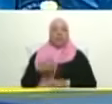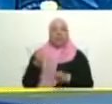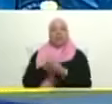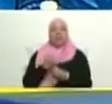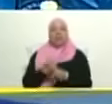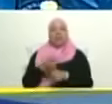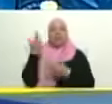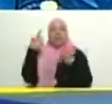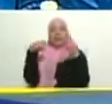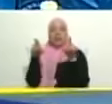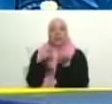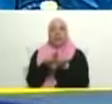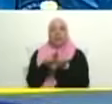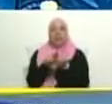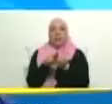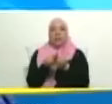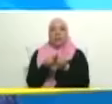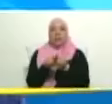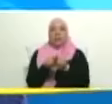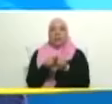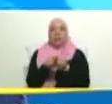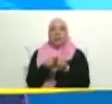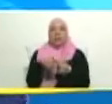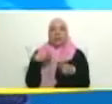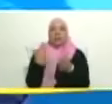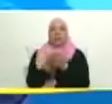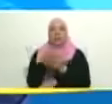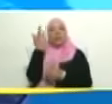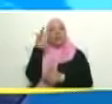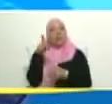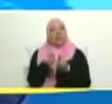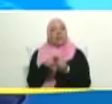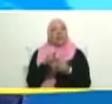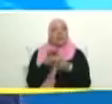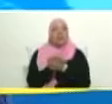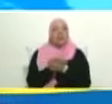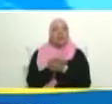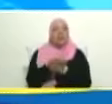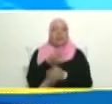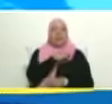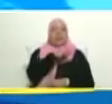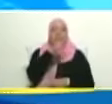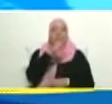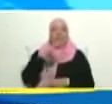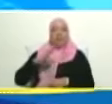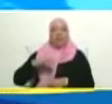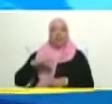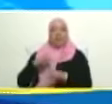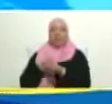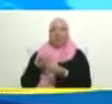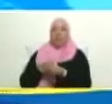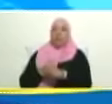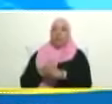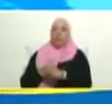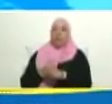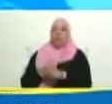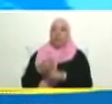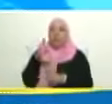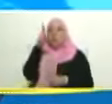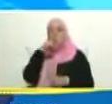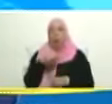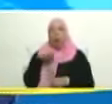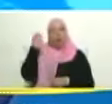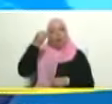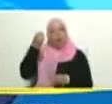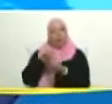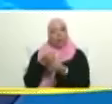la chapa, como yo llevo con orgullo mi chapa ahora que soy comisario general del 6CPC. Me verán en los operativos